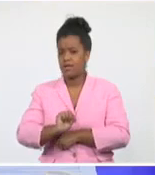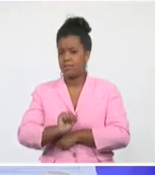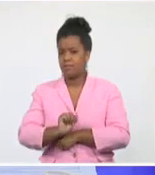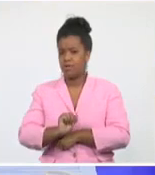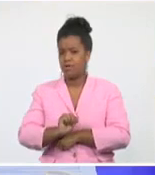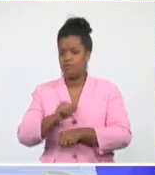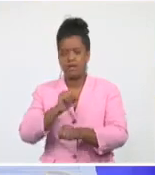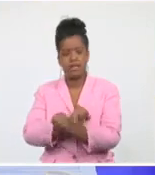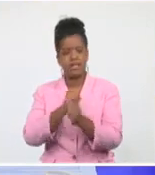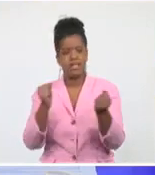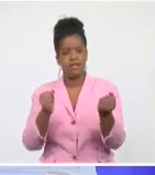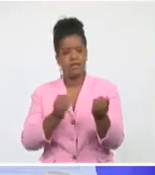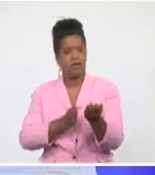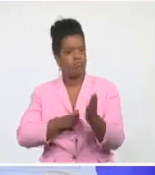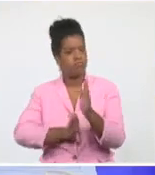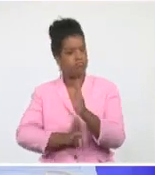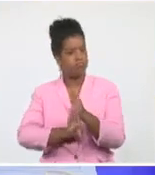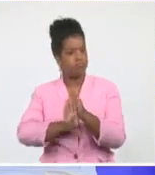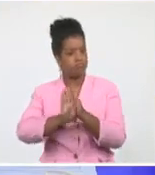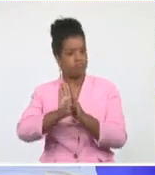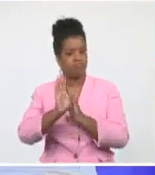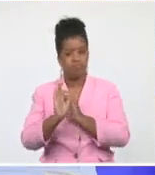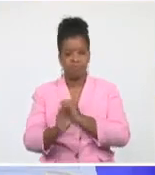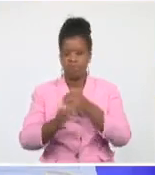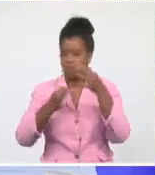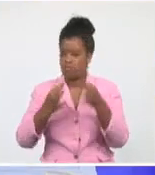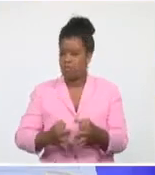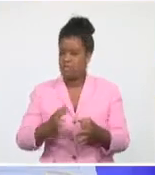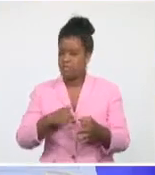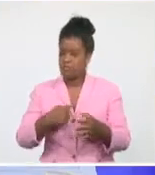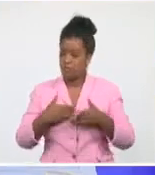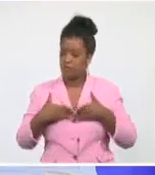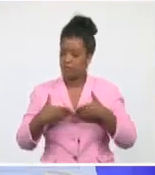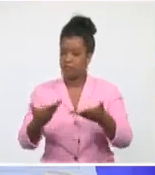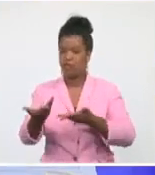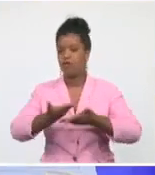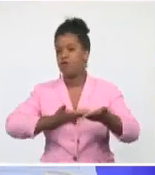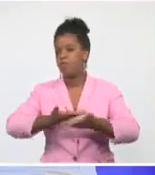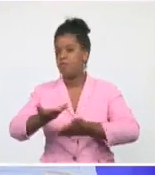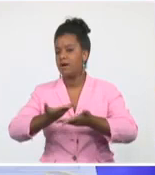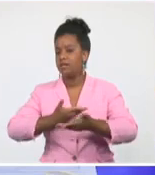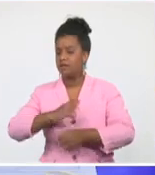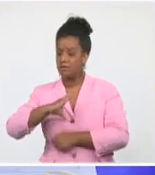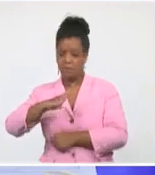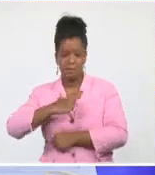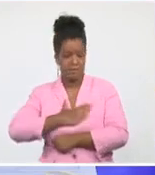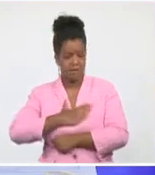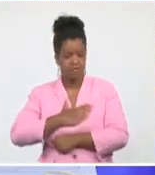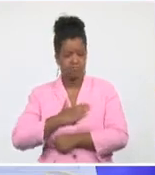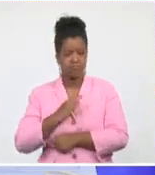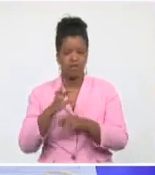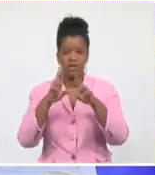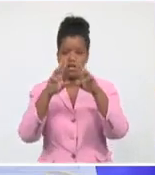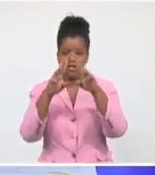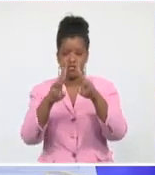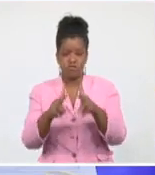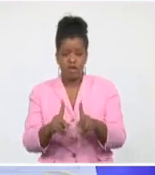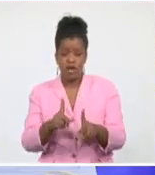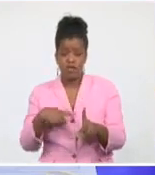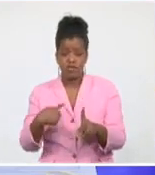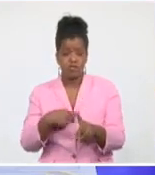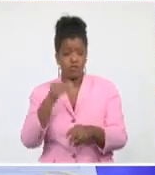democrática, próspera y sostenible, siempre dispuesta a compartir como patrimonio humano los resultados de nuestras